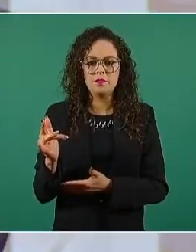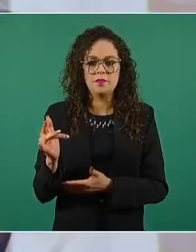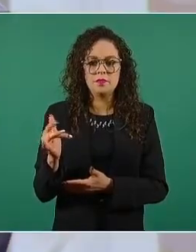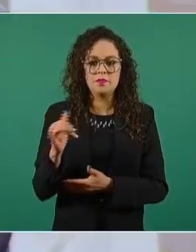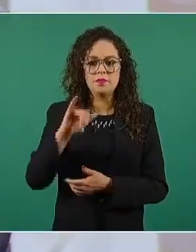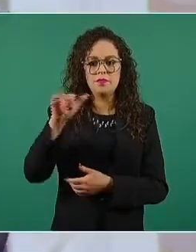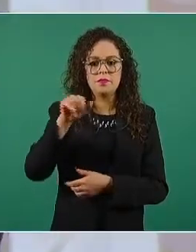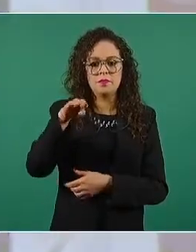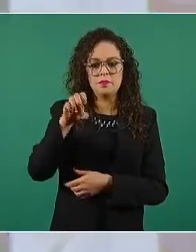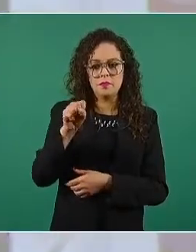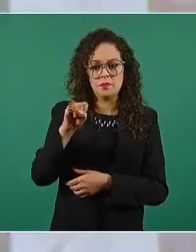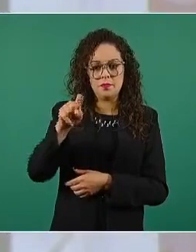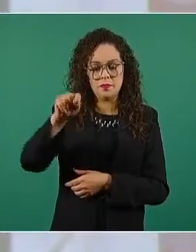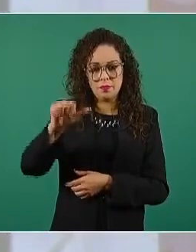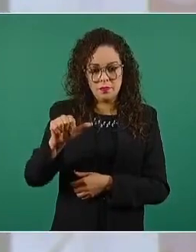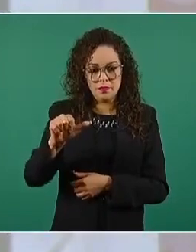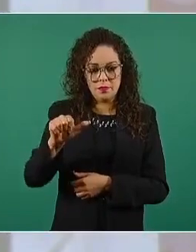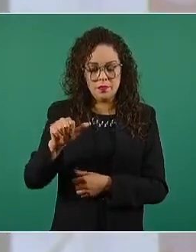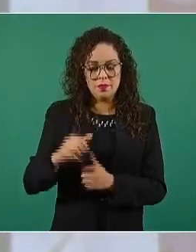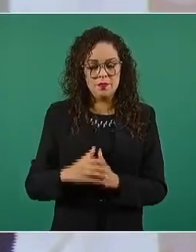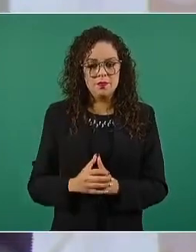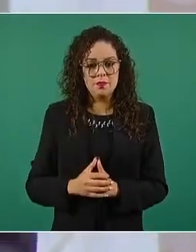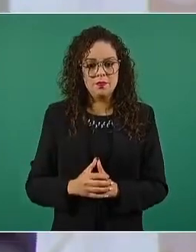Jamesita May,